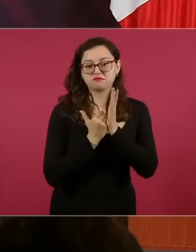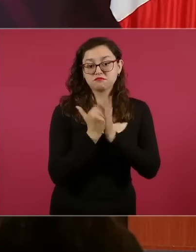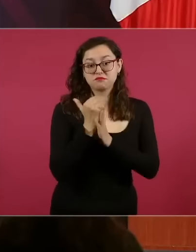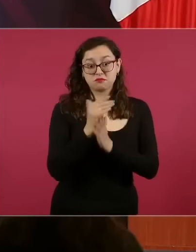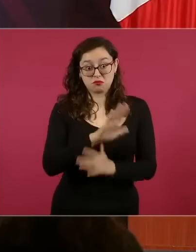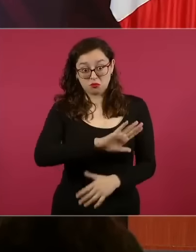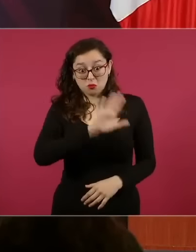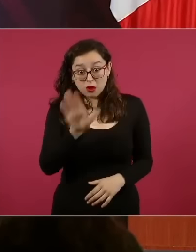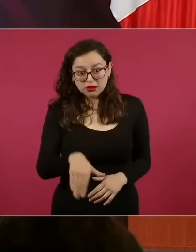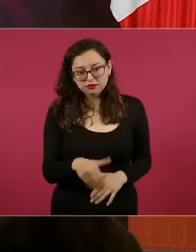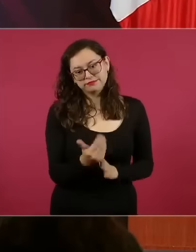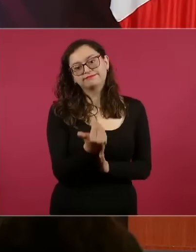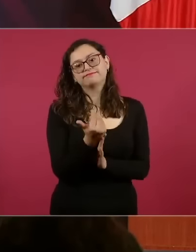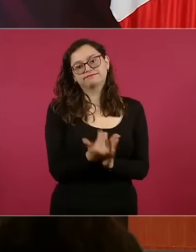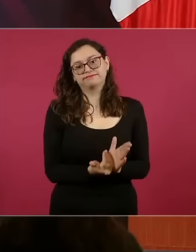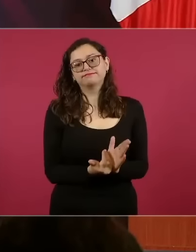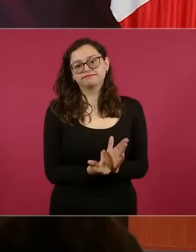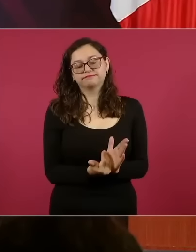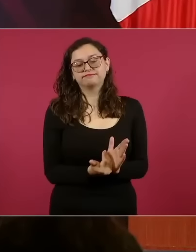fallecidos.